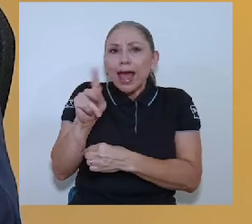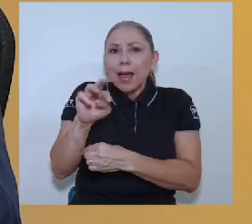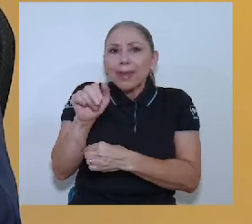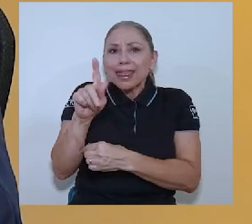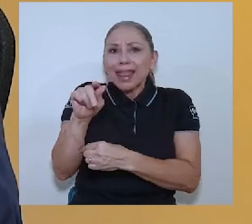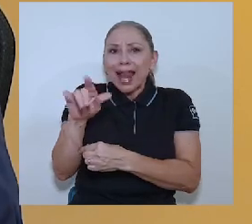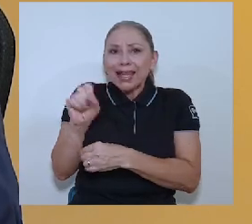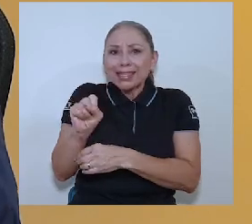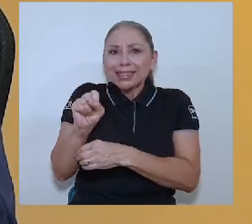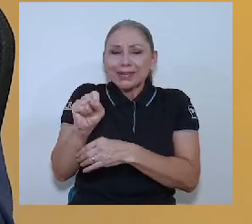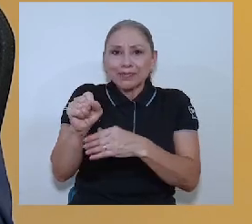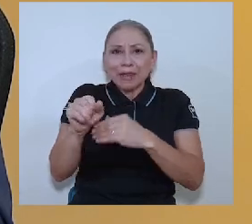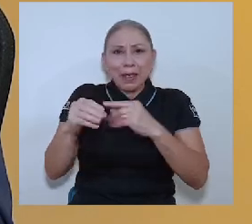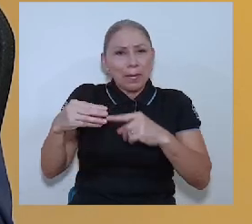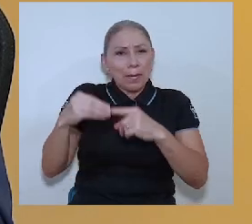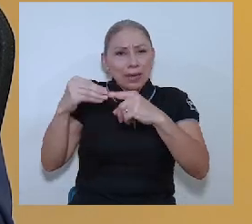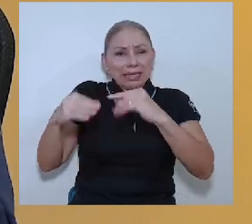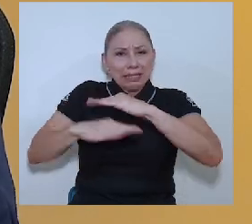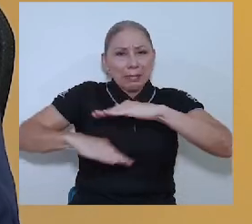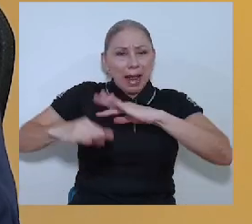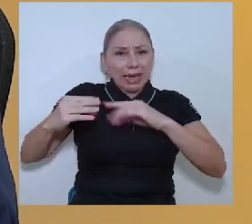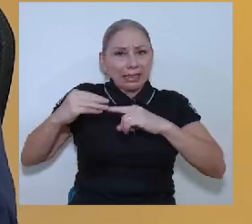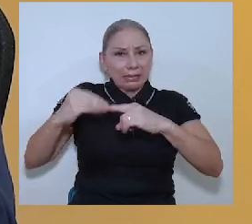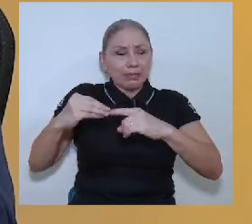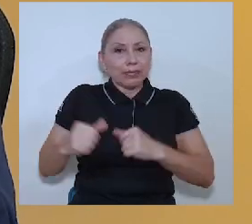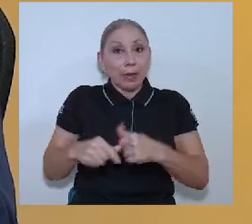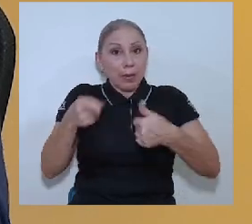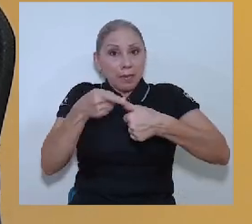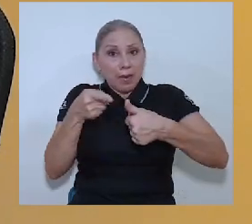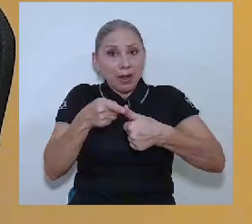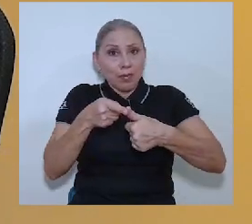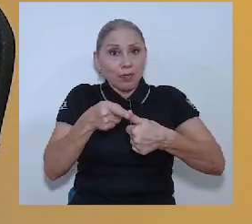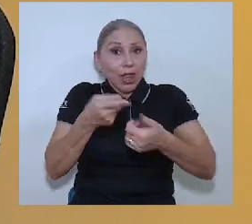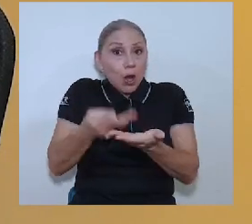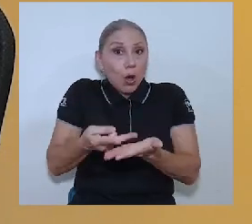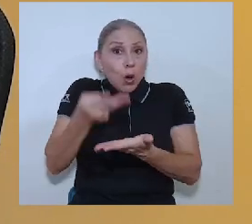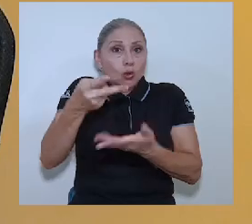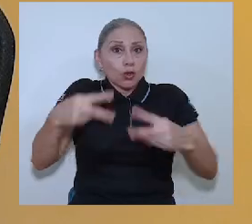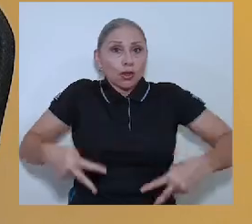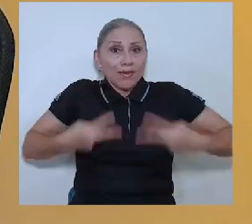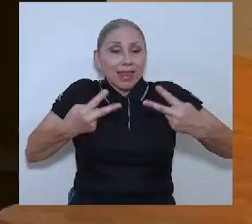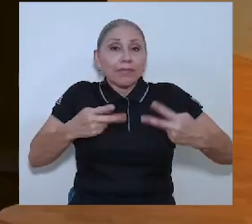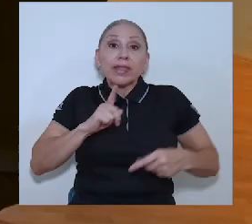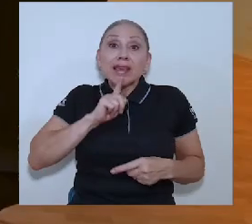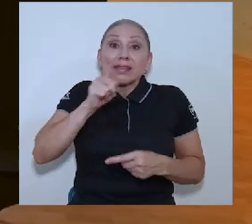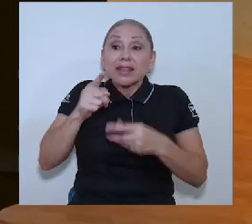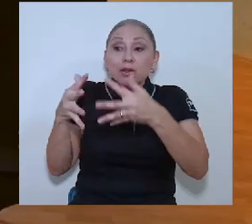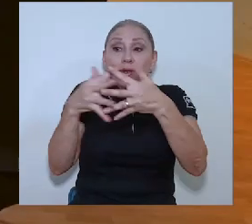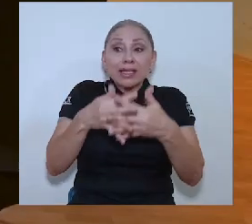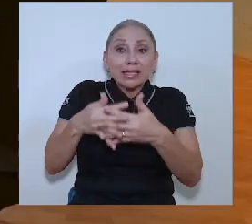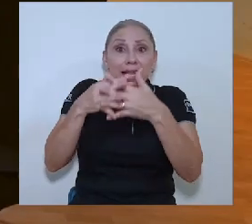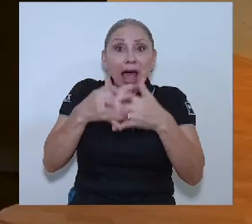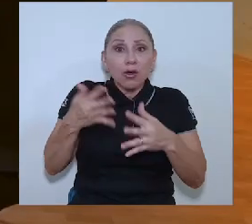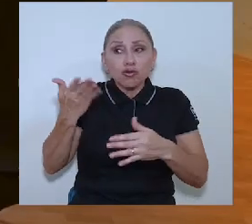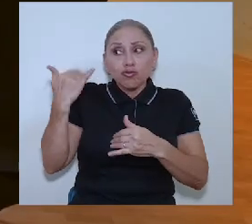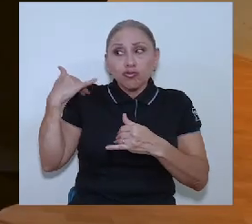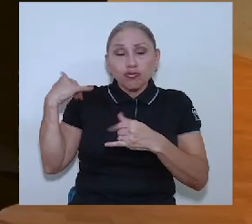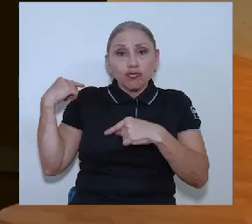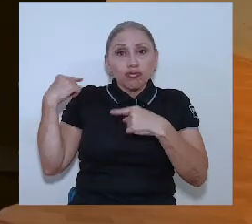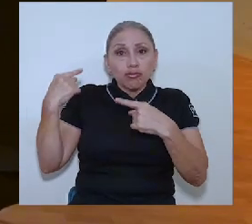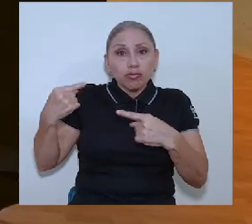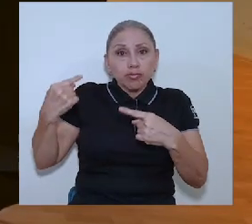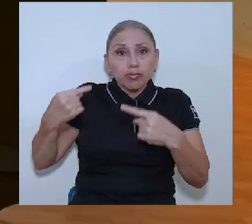El primero, costo de vida, que si bien es cierto, la inflación en Estados Unidos en los últimos meses ha